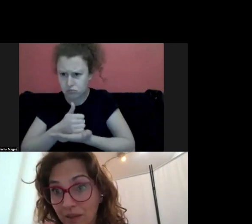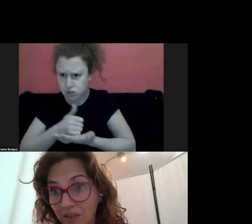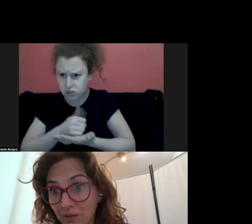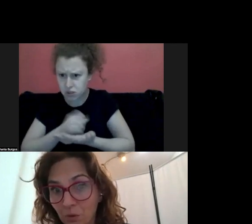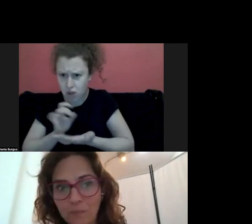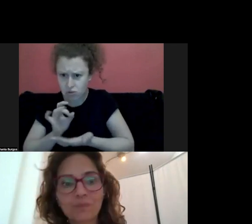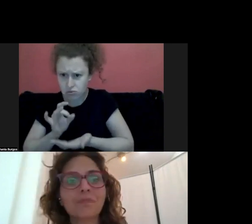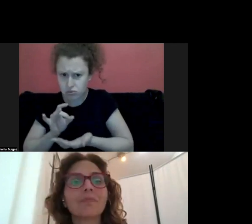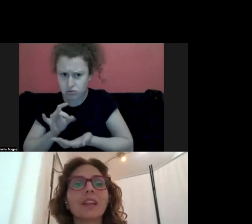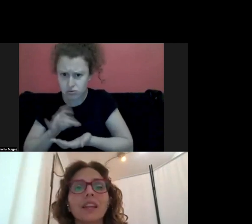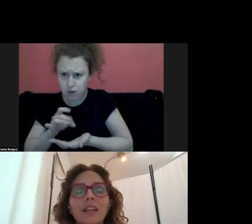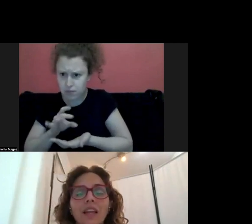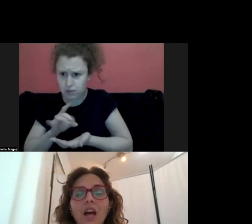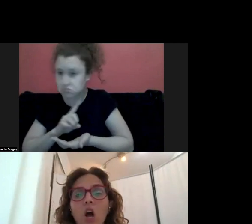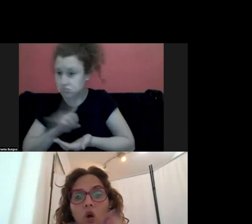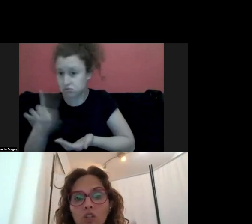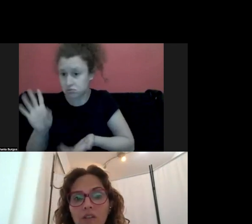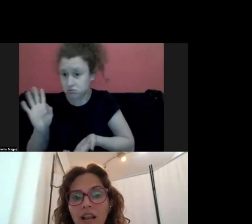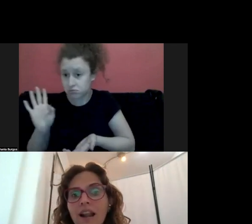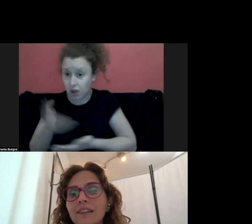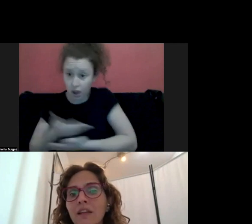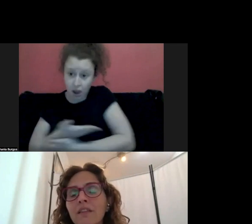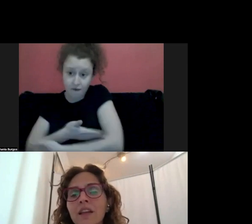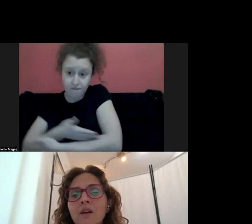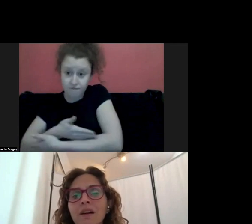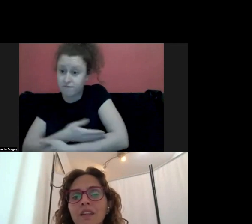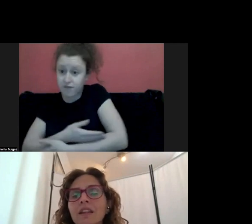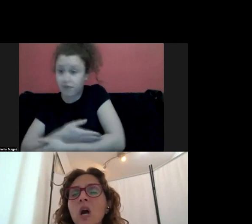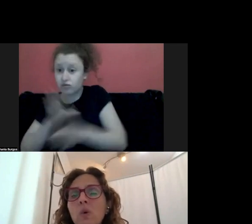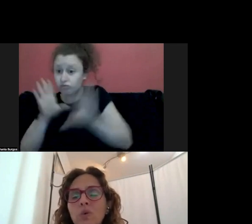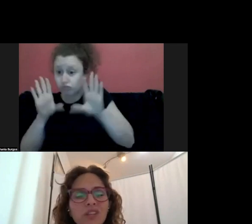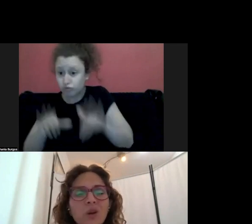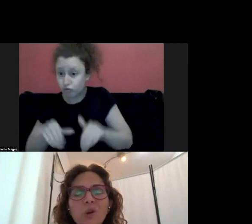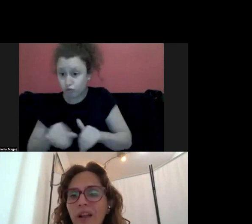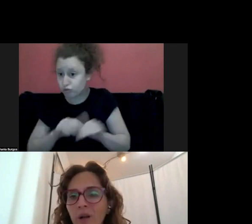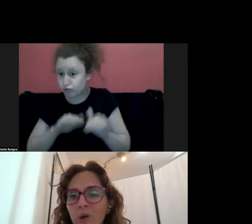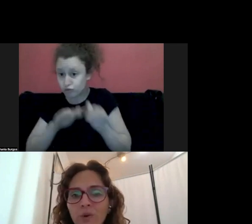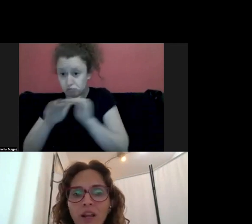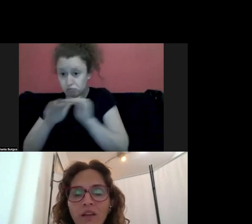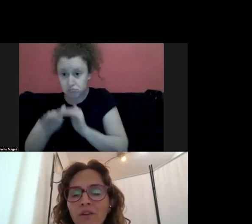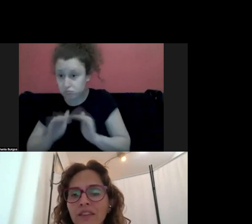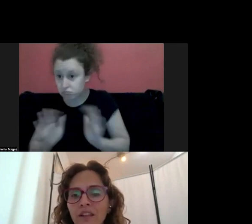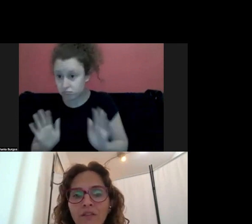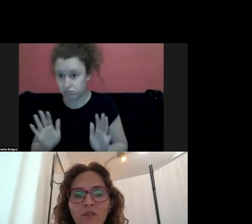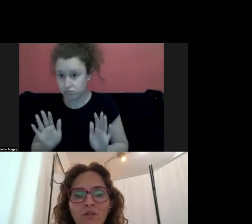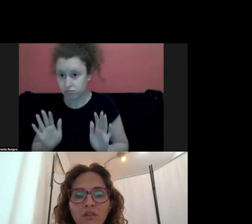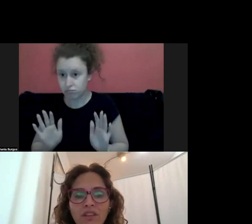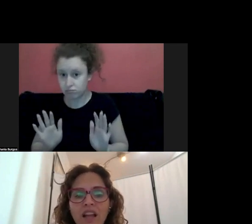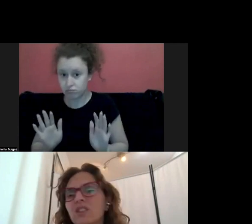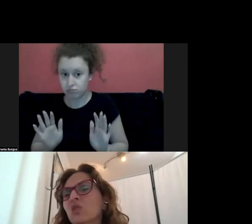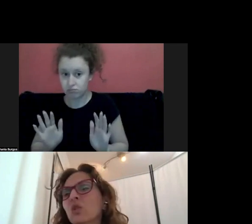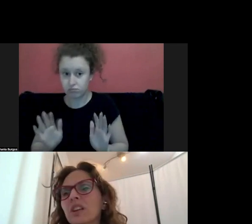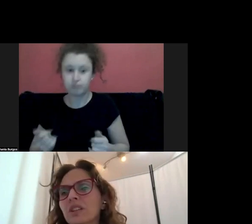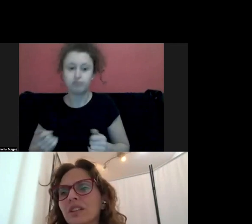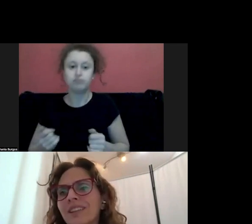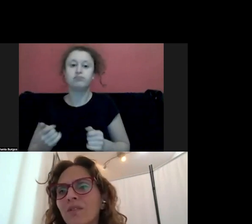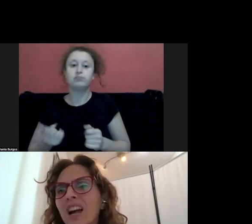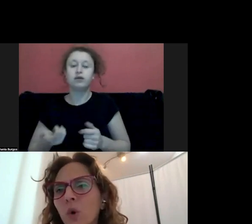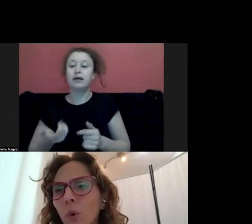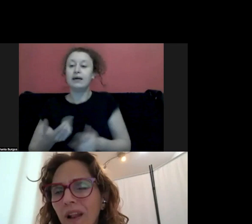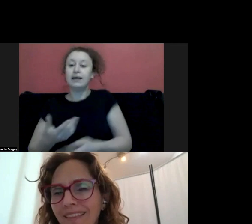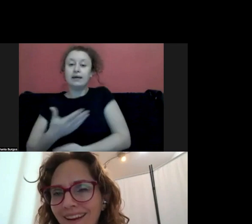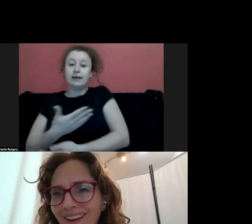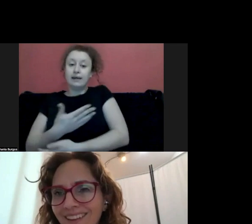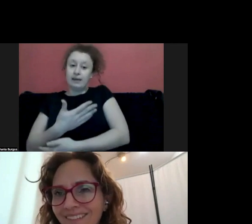es capacitismo. Considerar la lactancia materna un obstáculo para la comunicación y interacción social. Esto es de